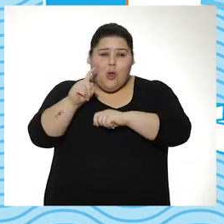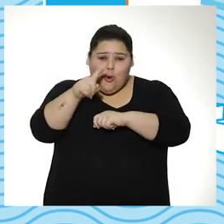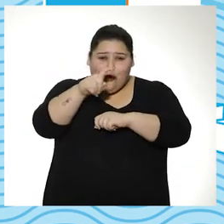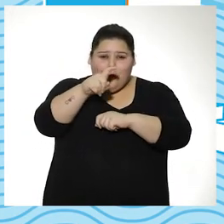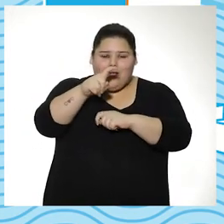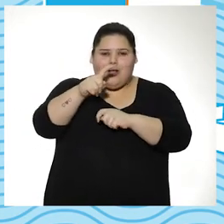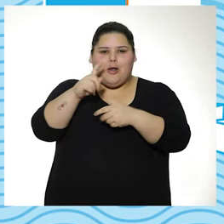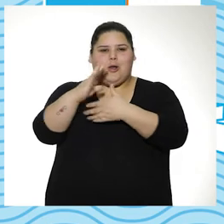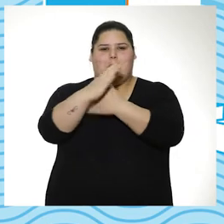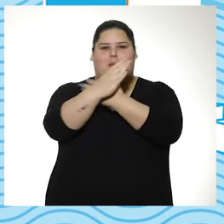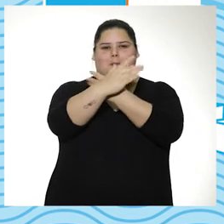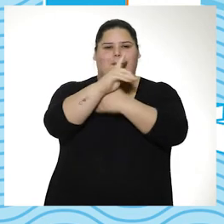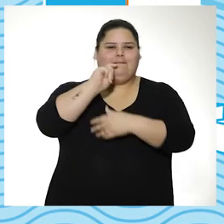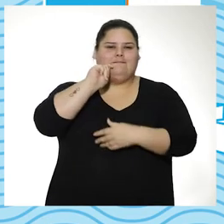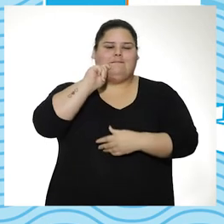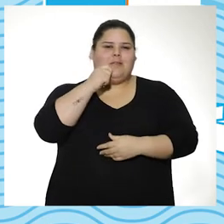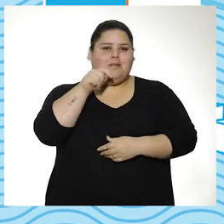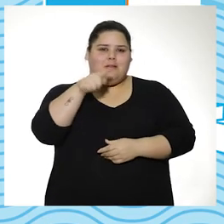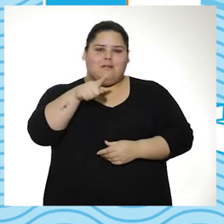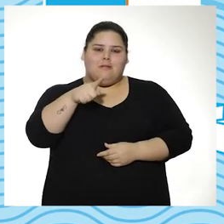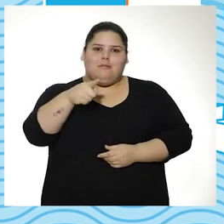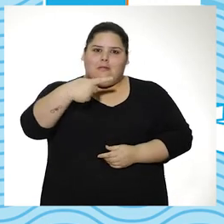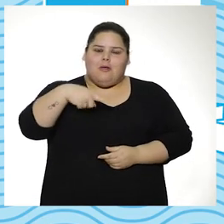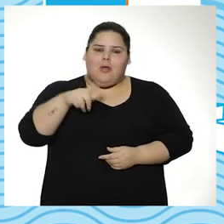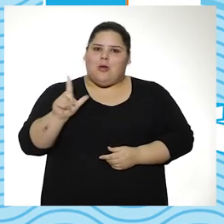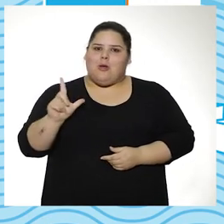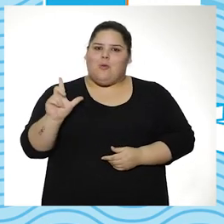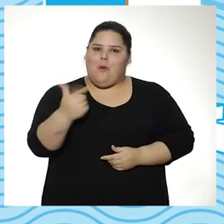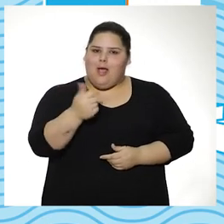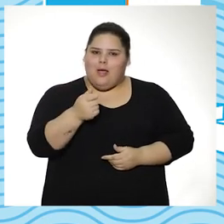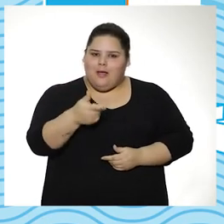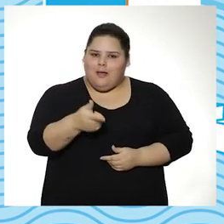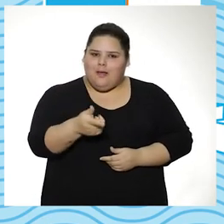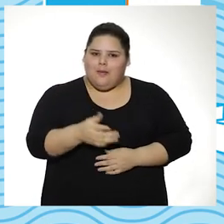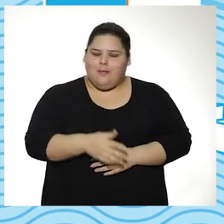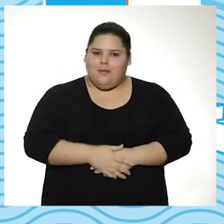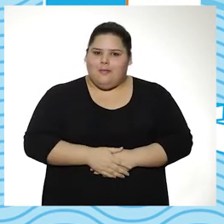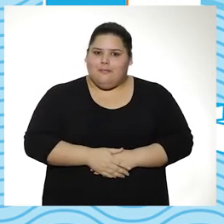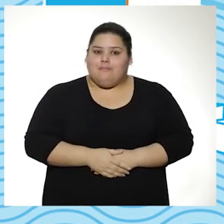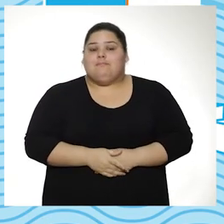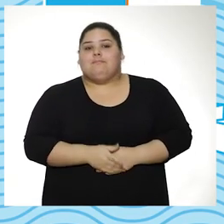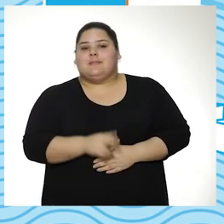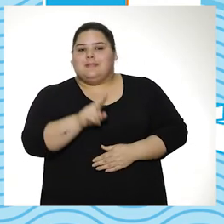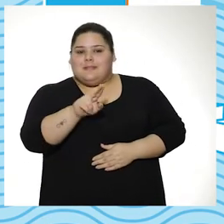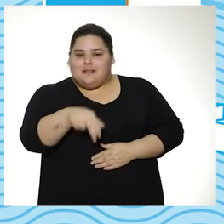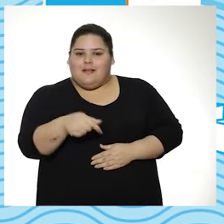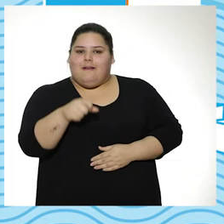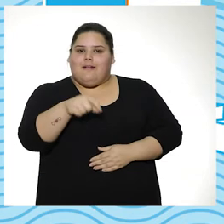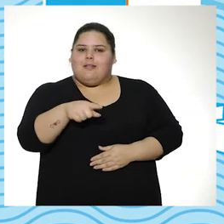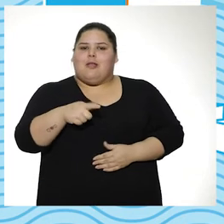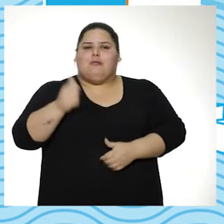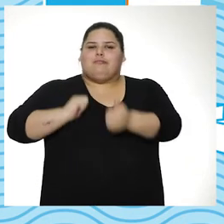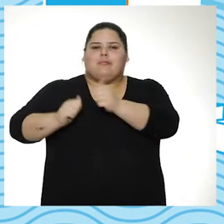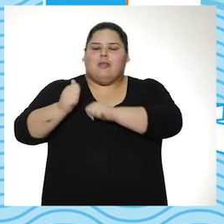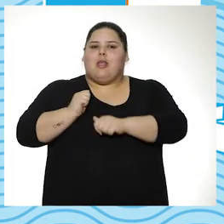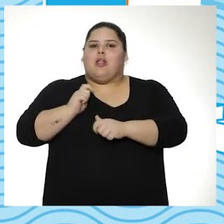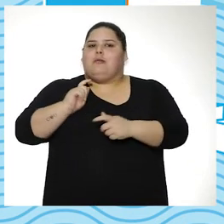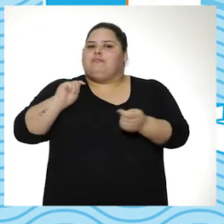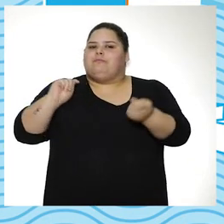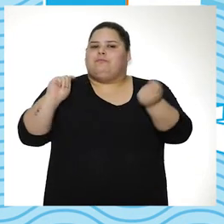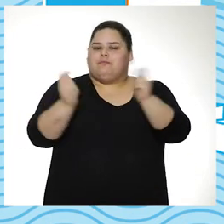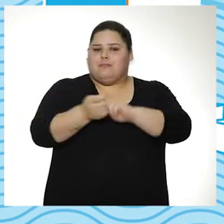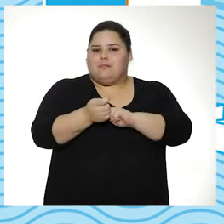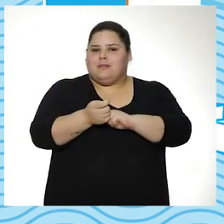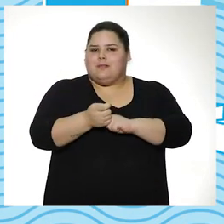esa oruga en una hermosa mariposa. ¿No les parece increíble? Y sí, esta es la historia